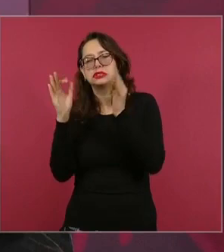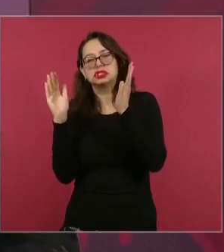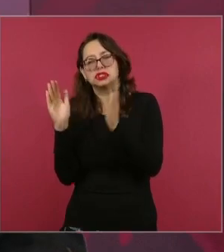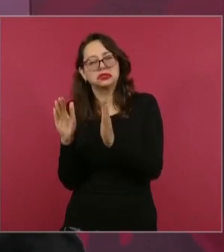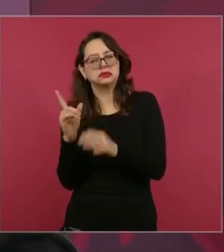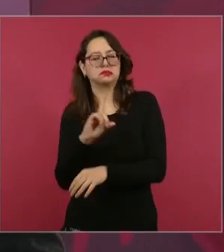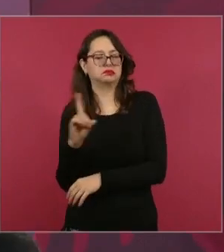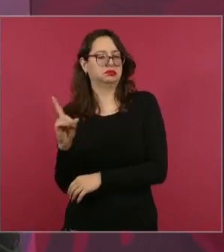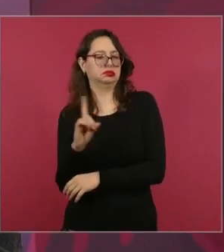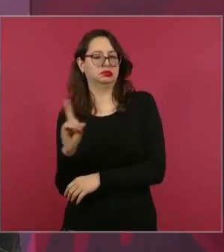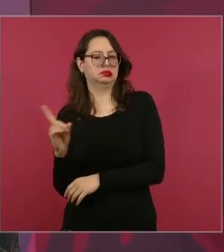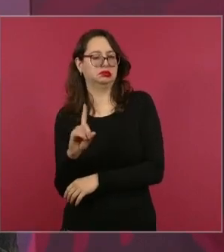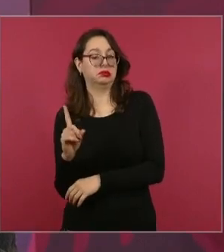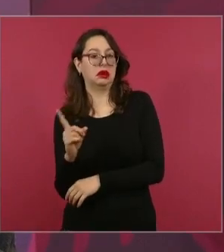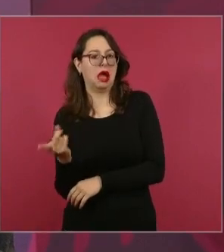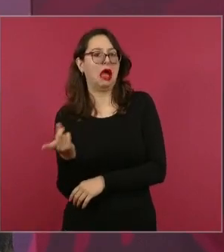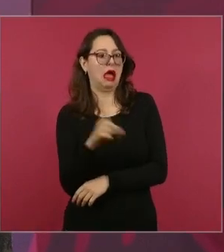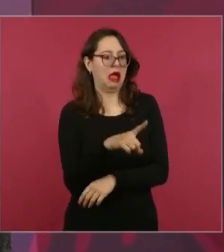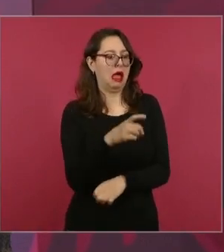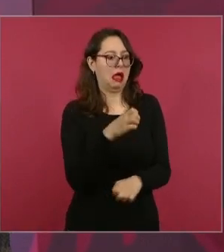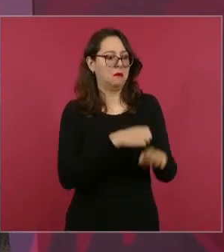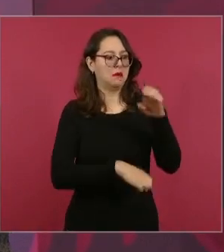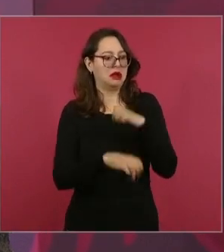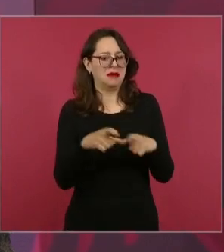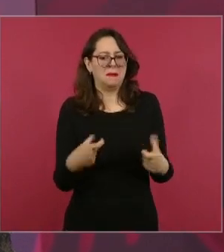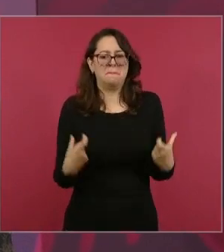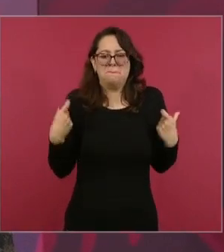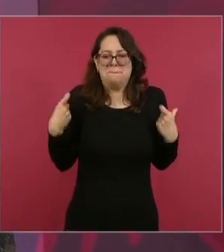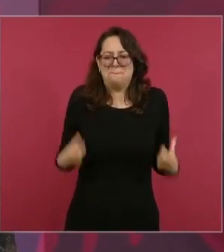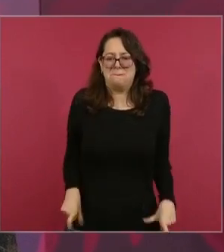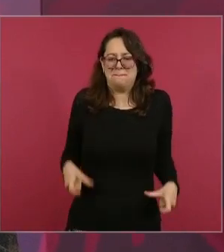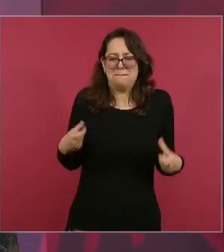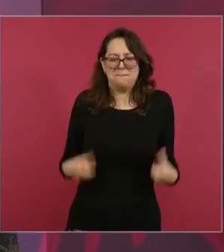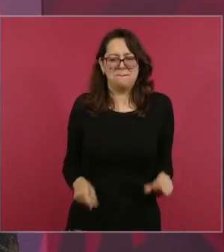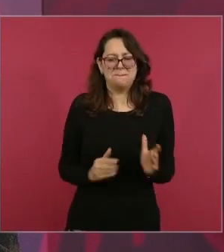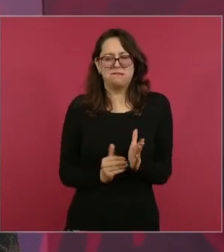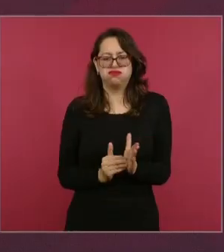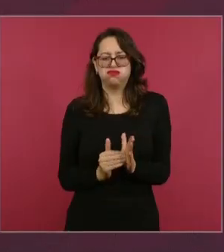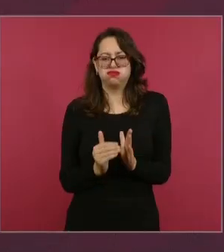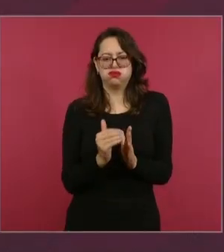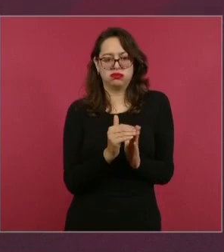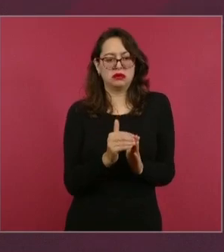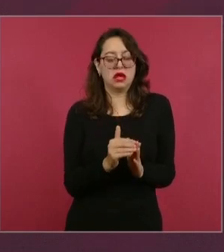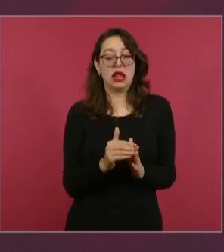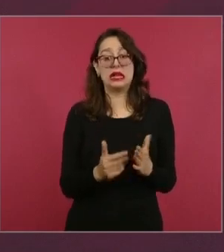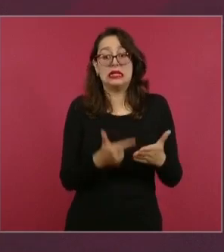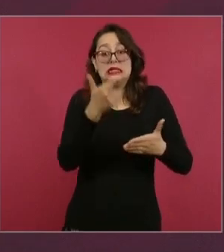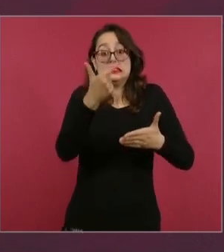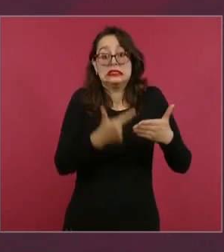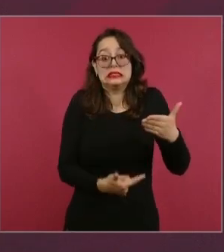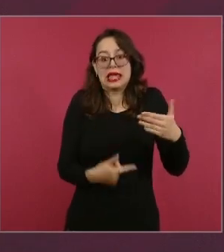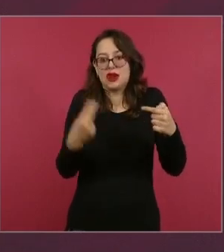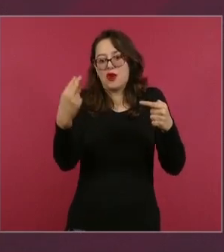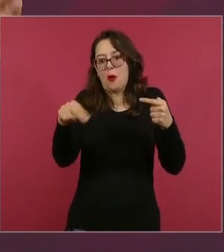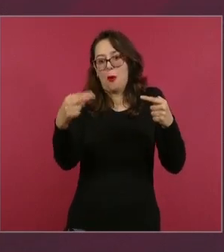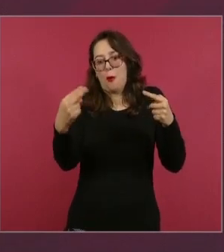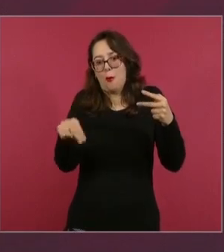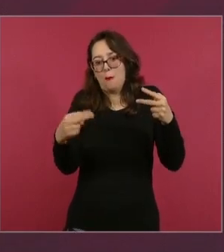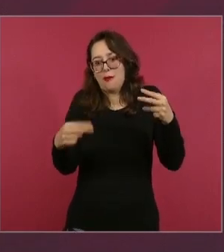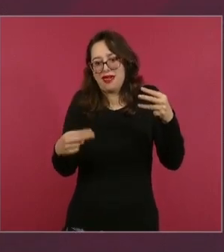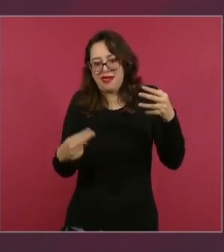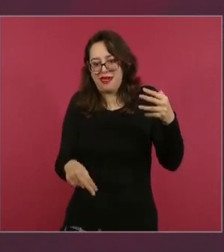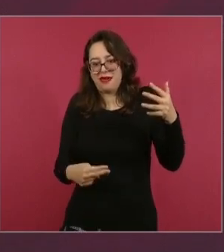la lista de los hombres más ricos del mundo por ejemplo no